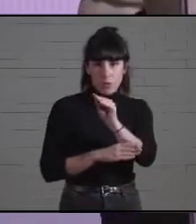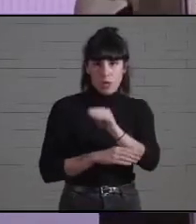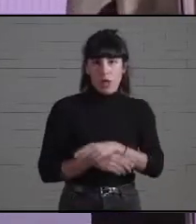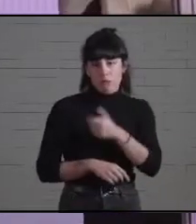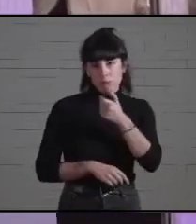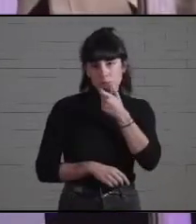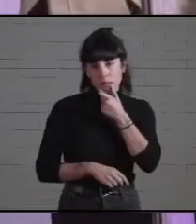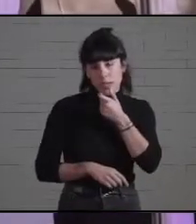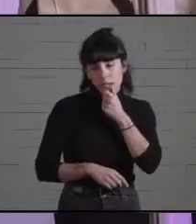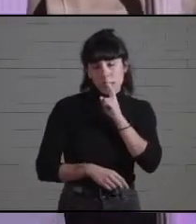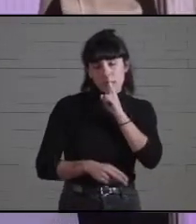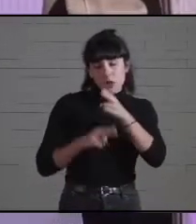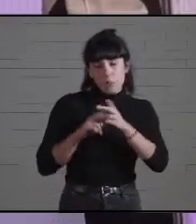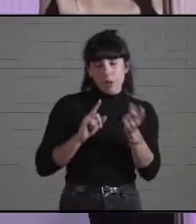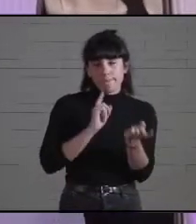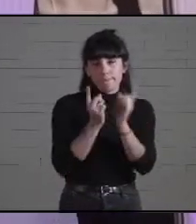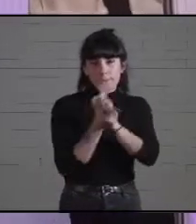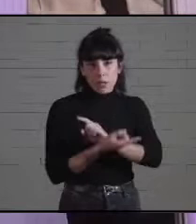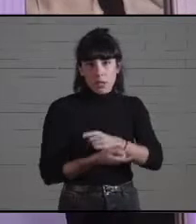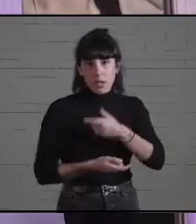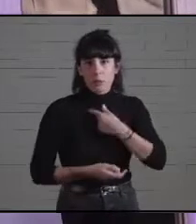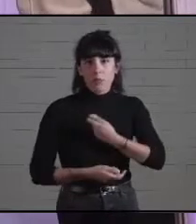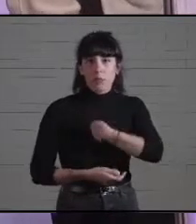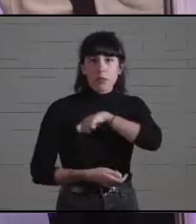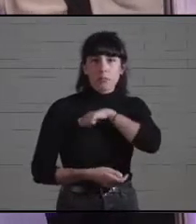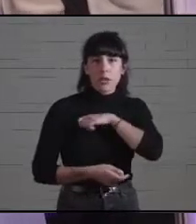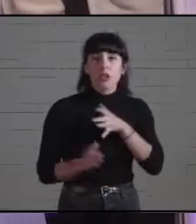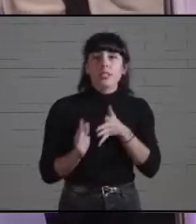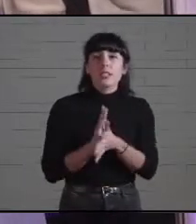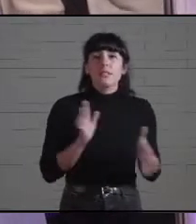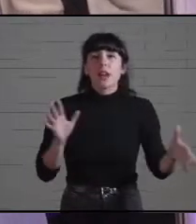sobre todo para el aspecto que se relaciona